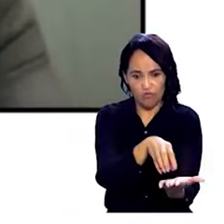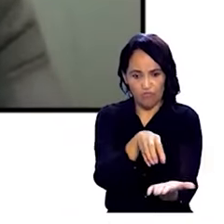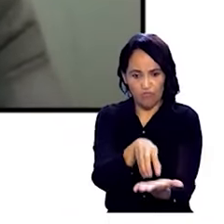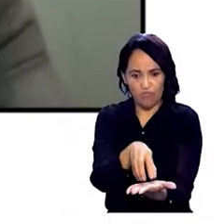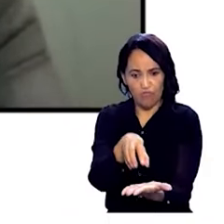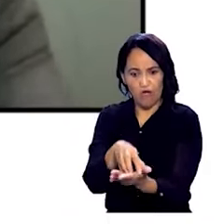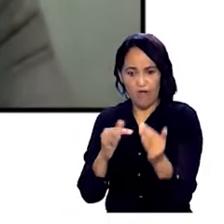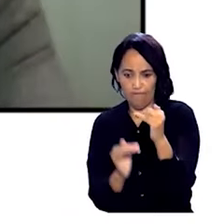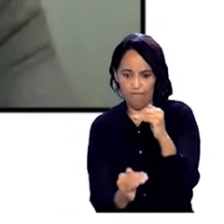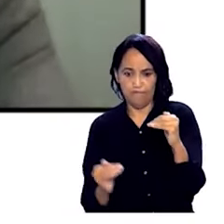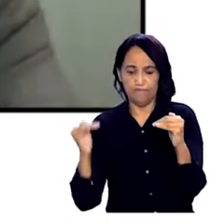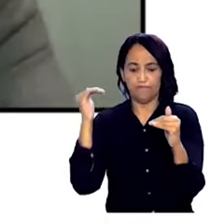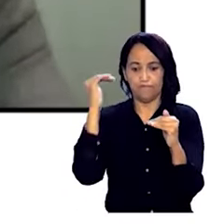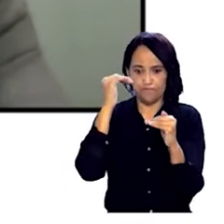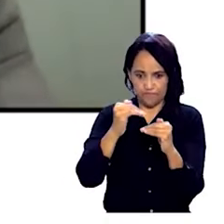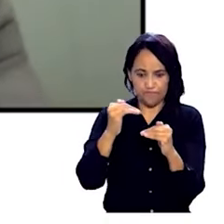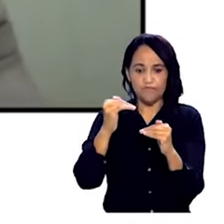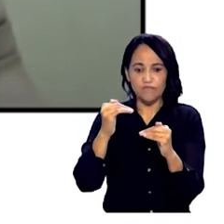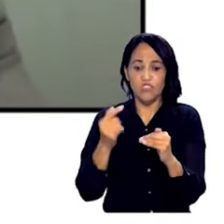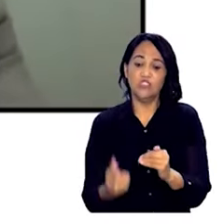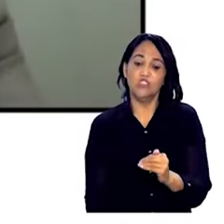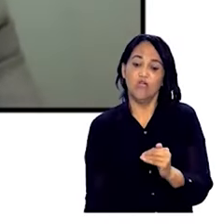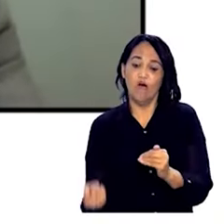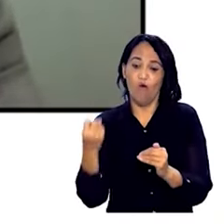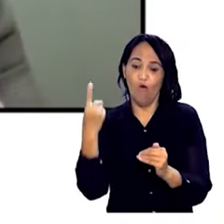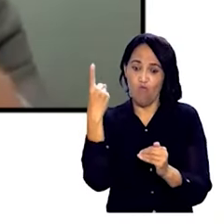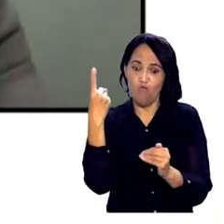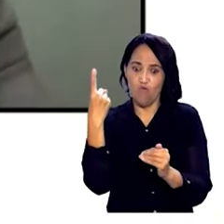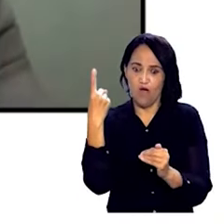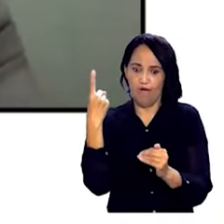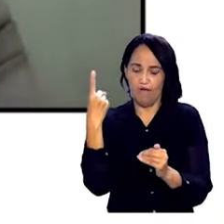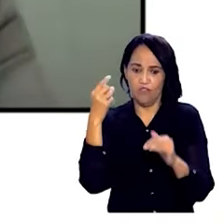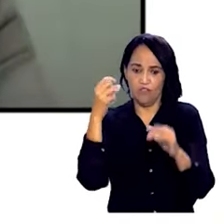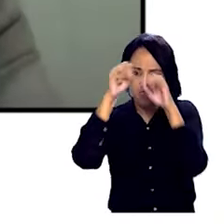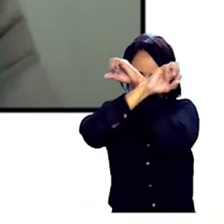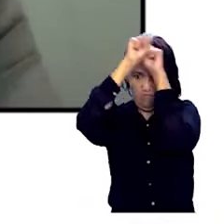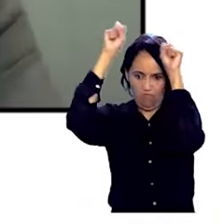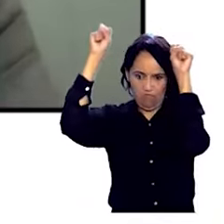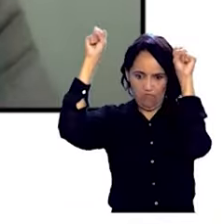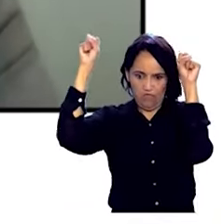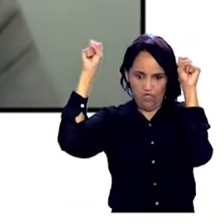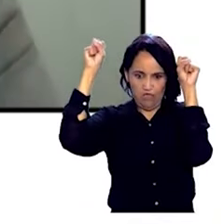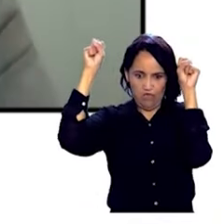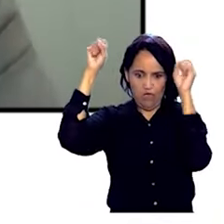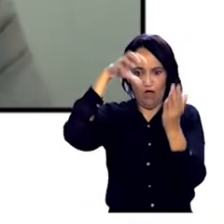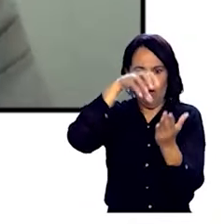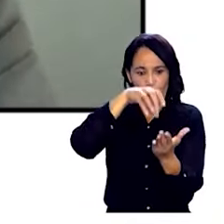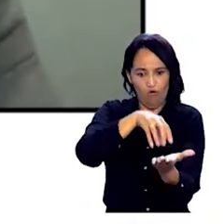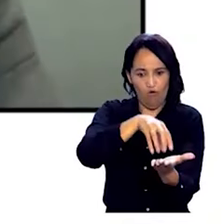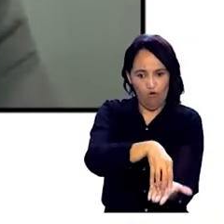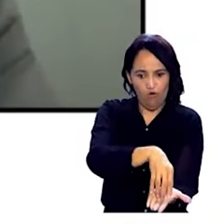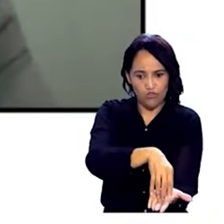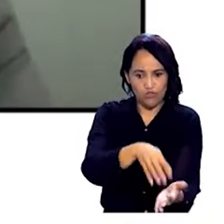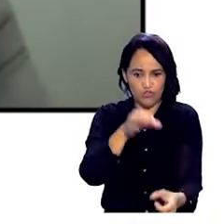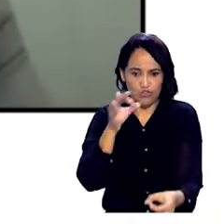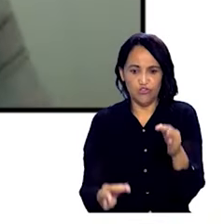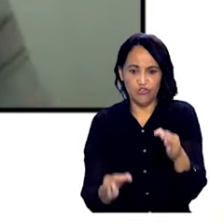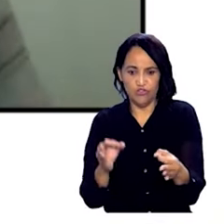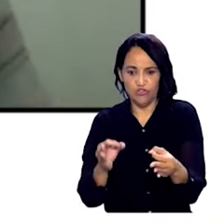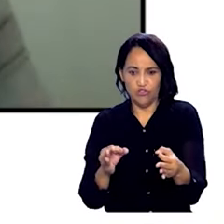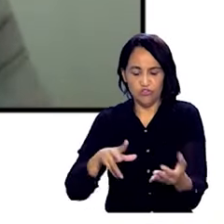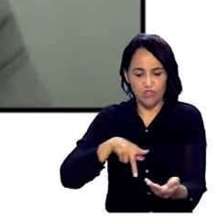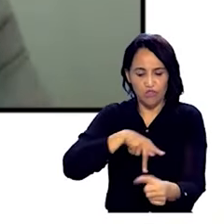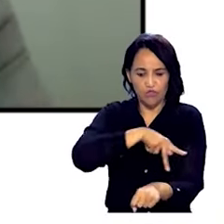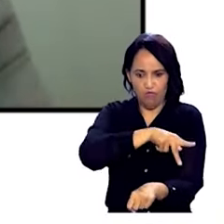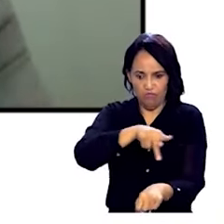corte Suprema de justicia de la nación para tiene la última palabra en temas de derecho Federal